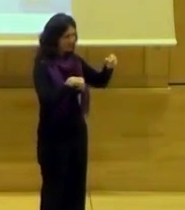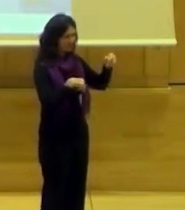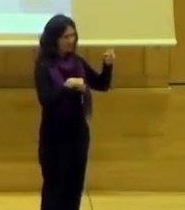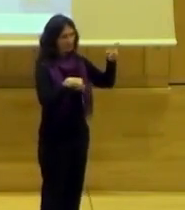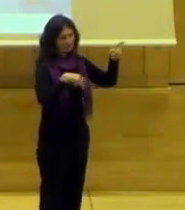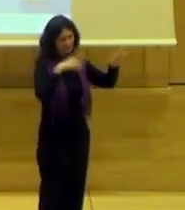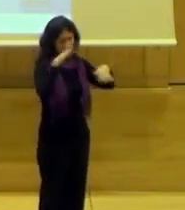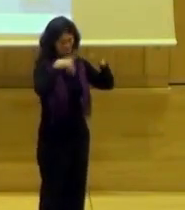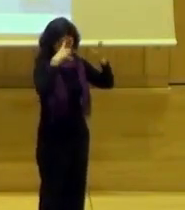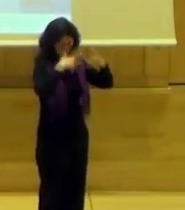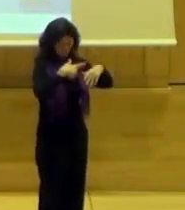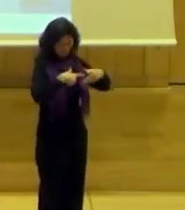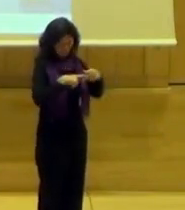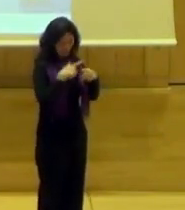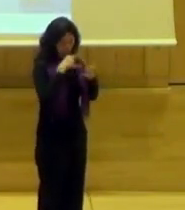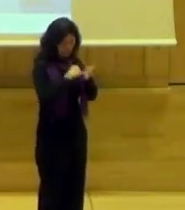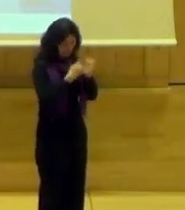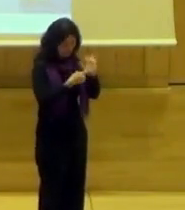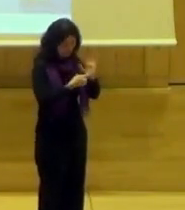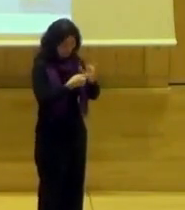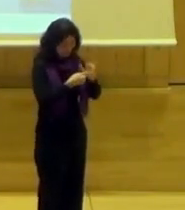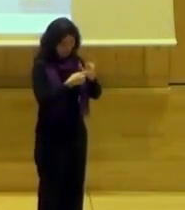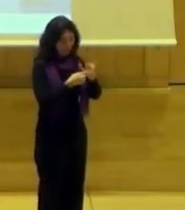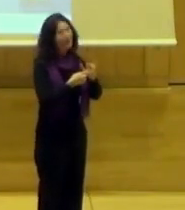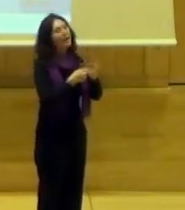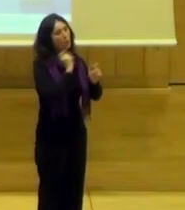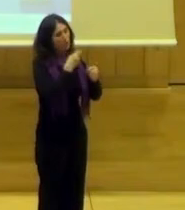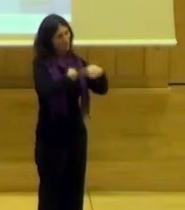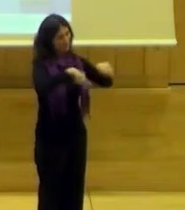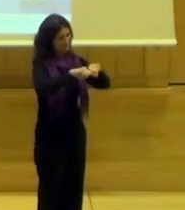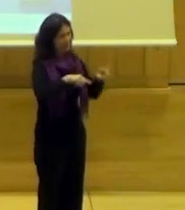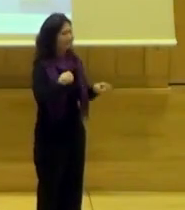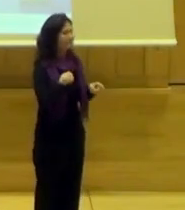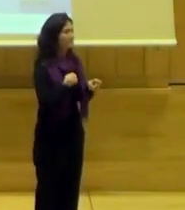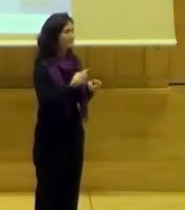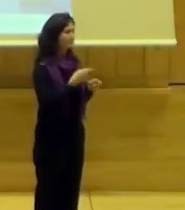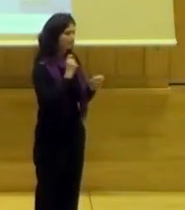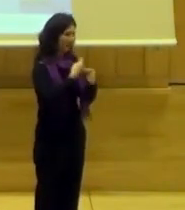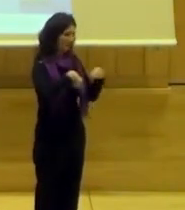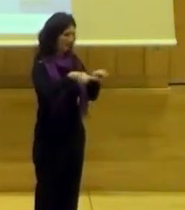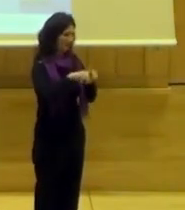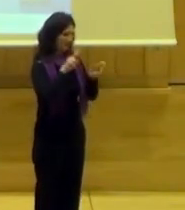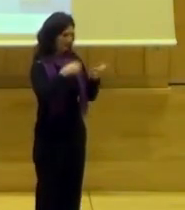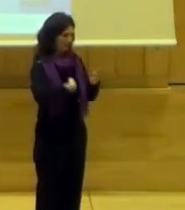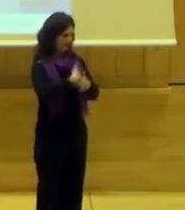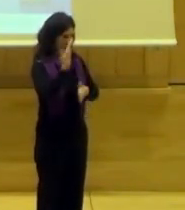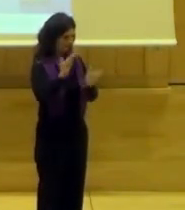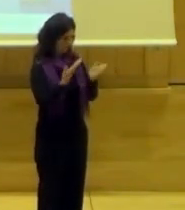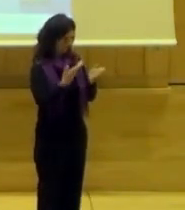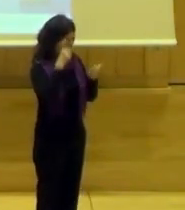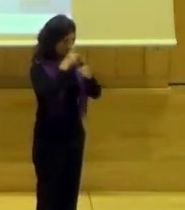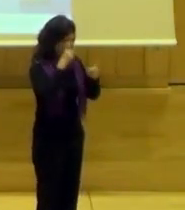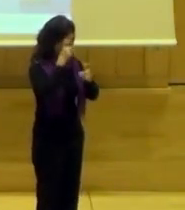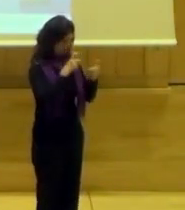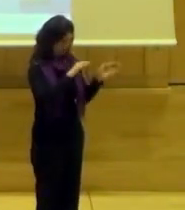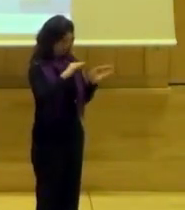rutas, pero con una metodología y con unos resultados que querían ir un poquito más allá de lo que ahora vemos en todas las aplicaciones que